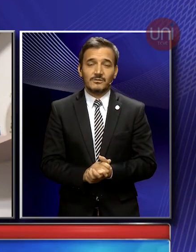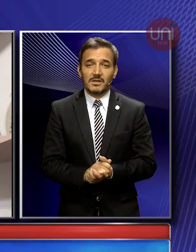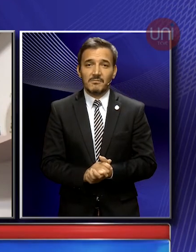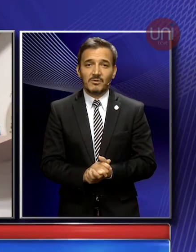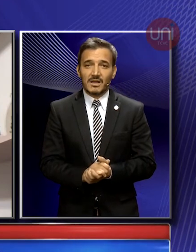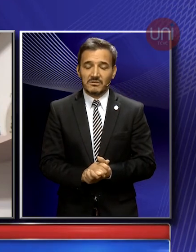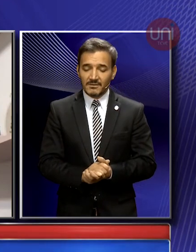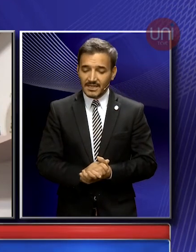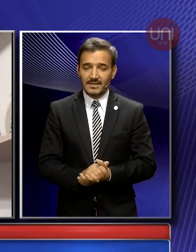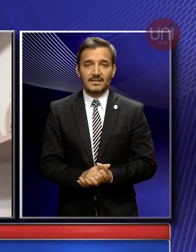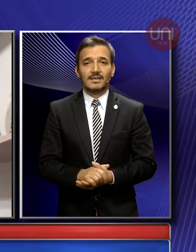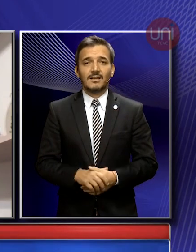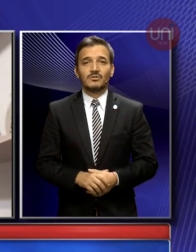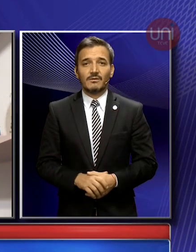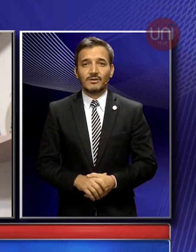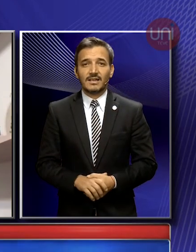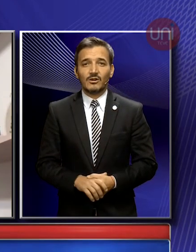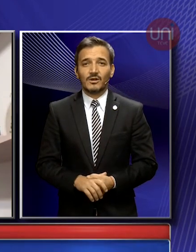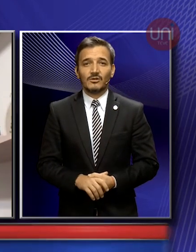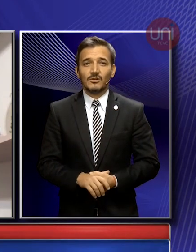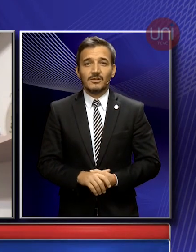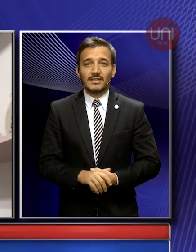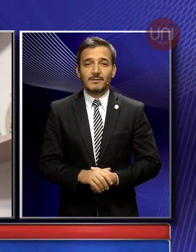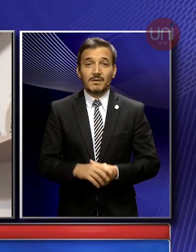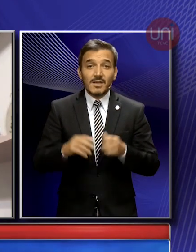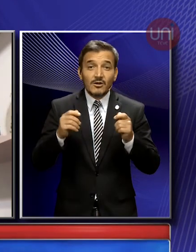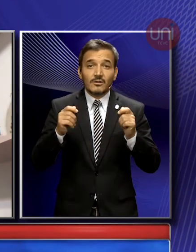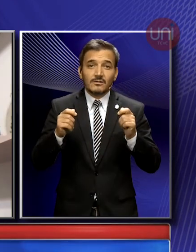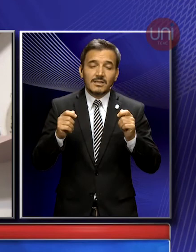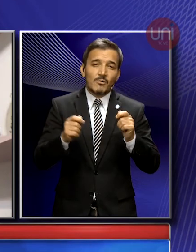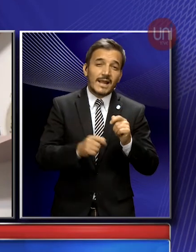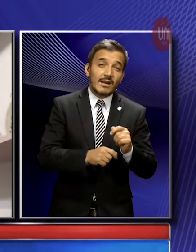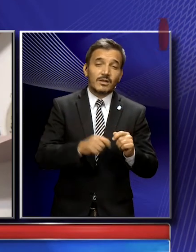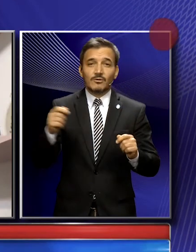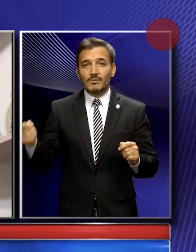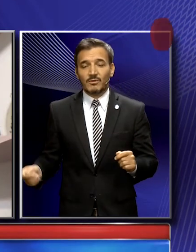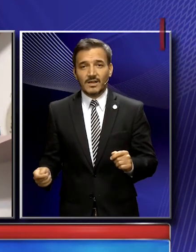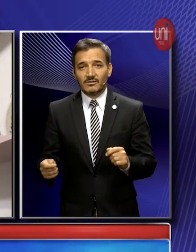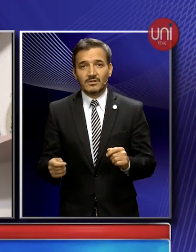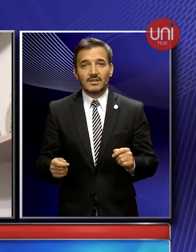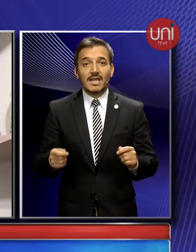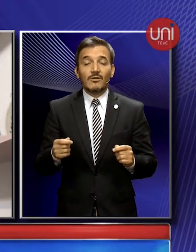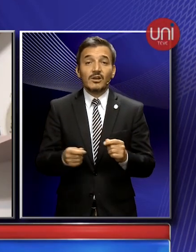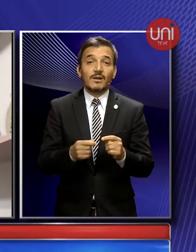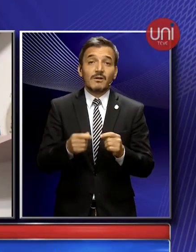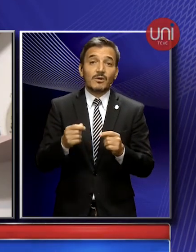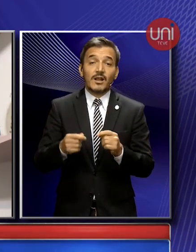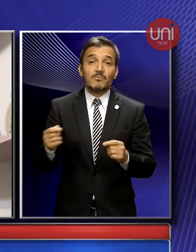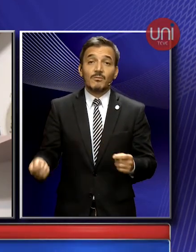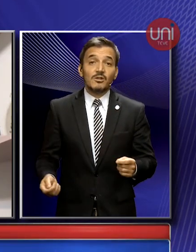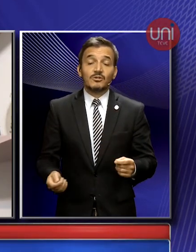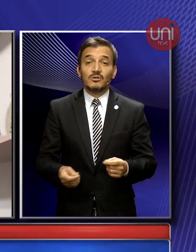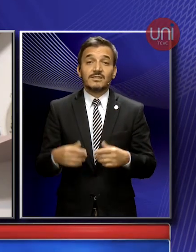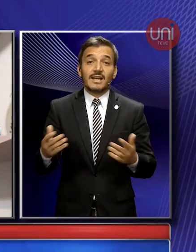sido vacunados. La verdad es que da mucha vergüenza que el gobierno, primero, demorara lo que demoró en vacunarlos. Y ahora los van a vacunar